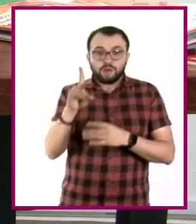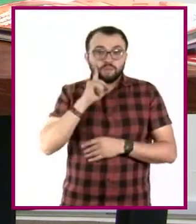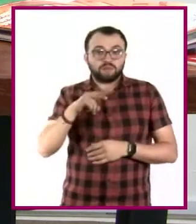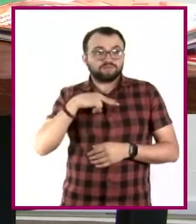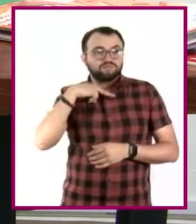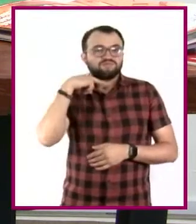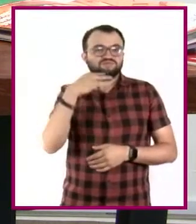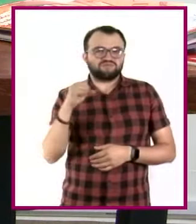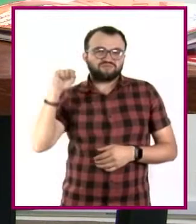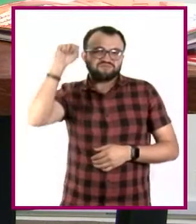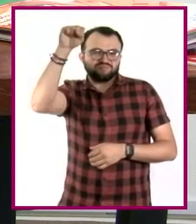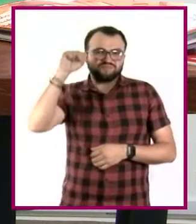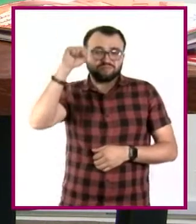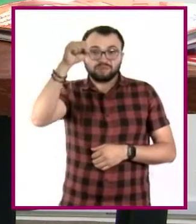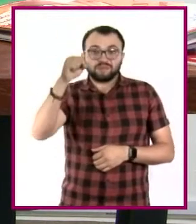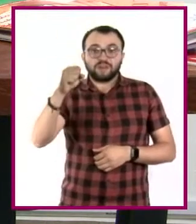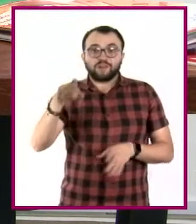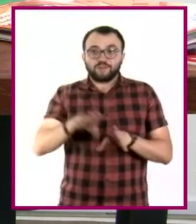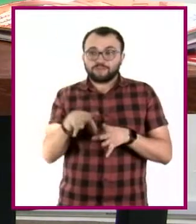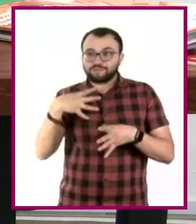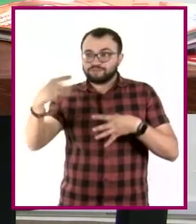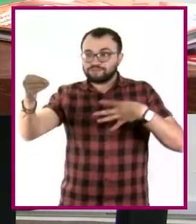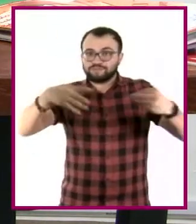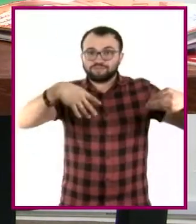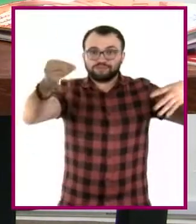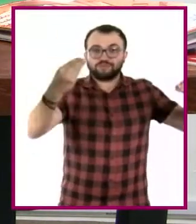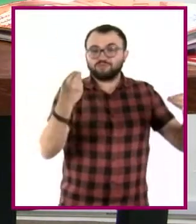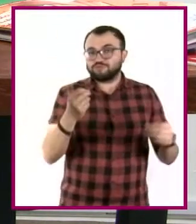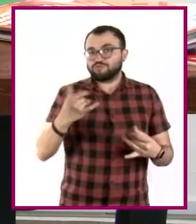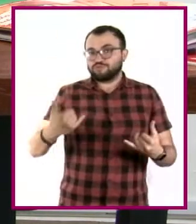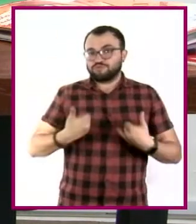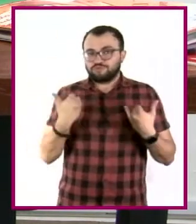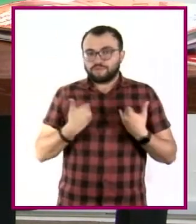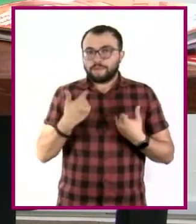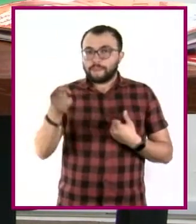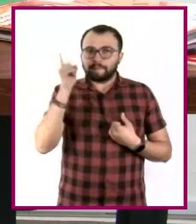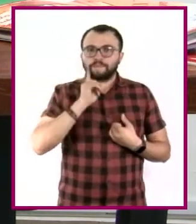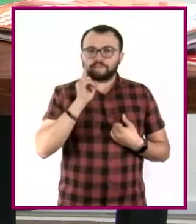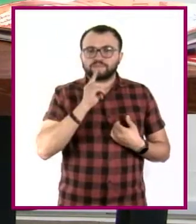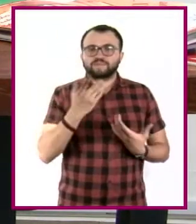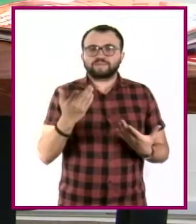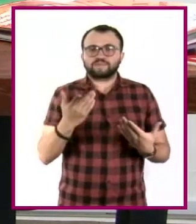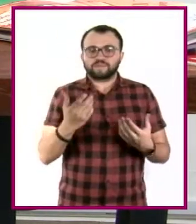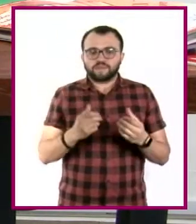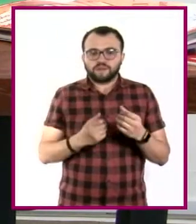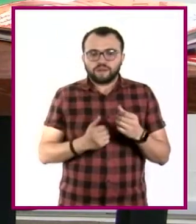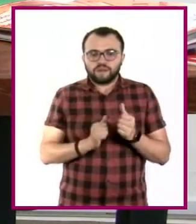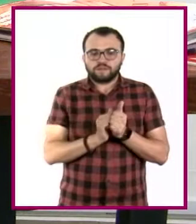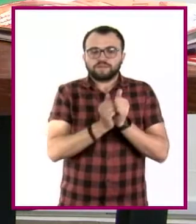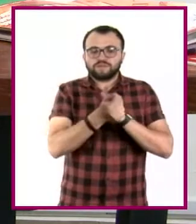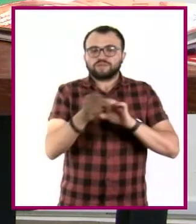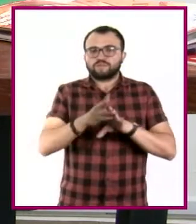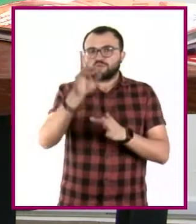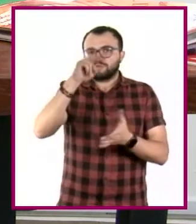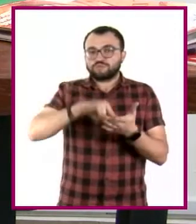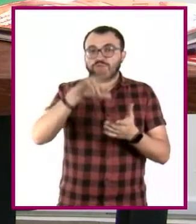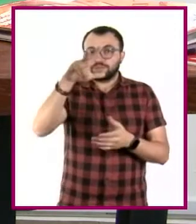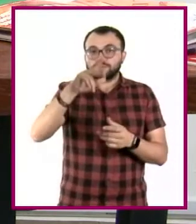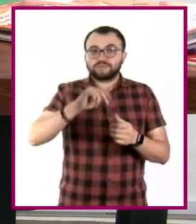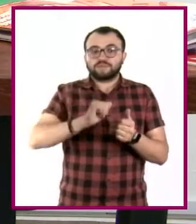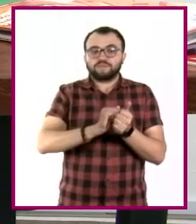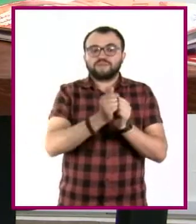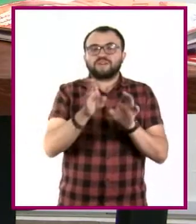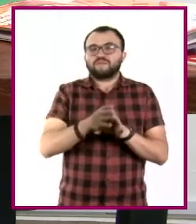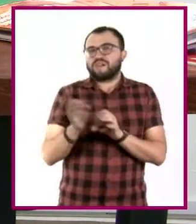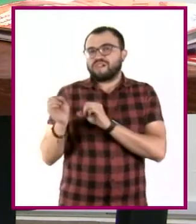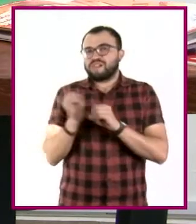a unirse a protestas en todo el mundo. Thunberg se convirtió en una celebridad en 2018, cuando comenzó a faltar a la